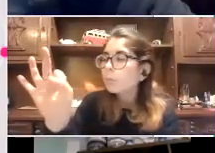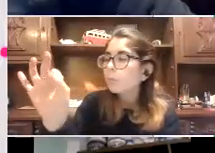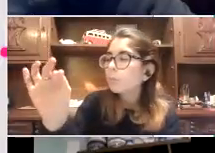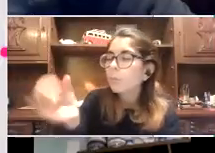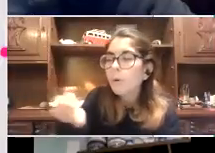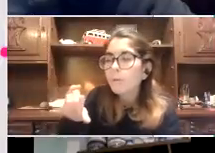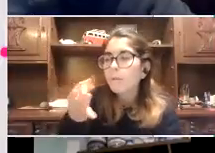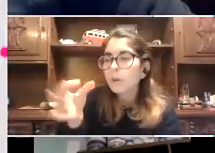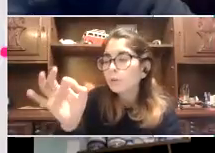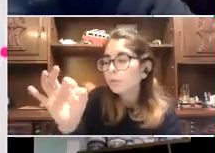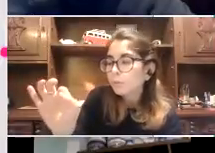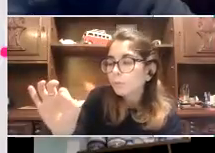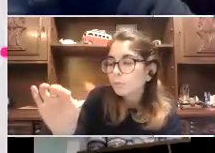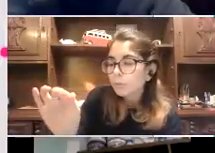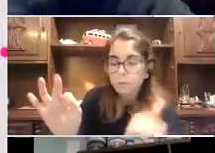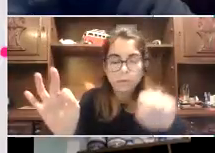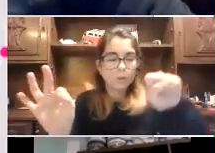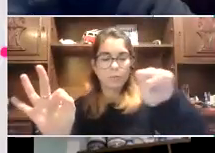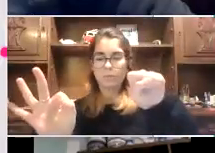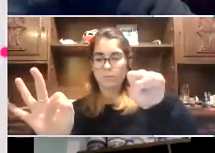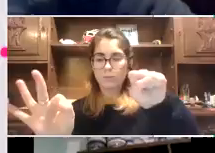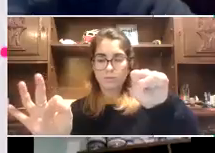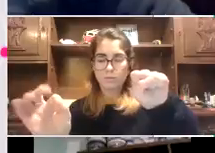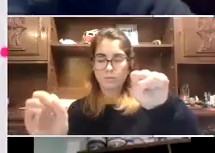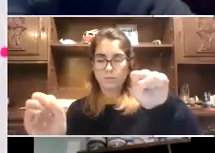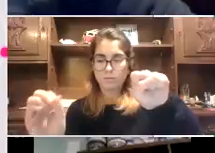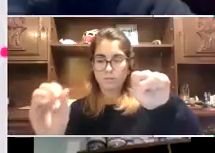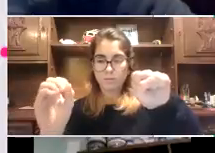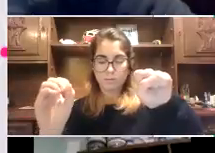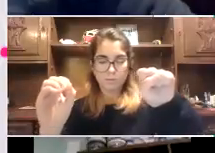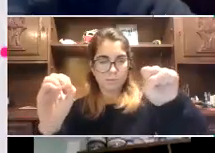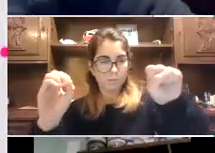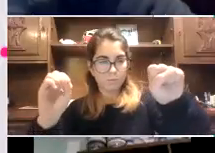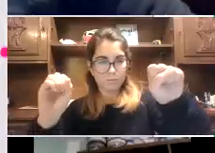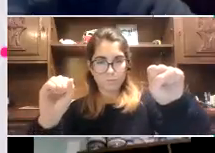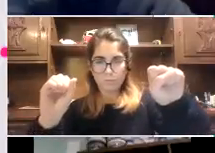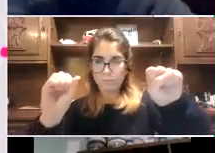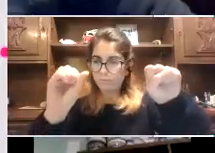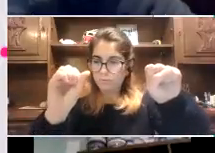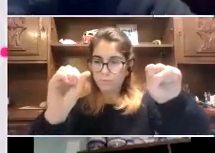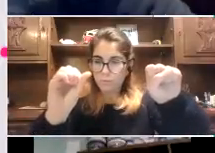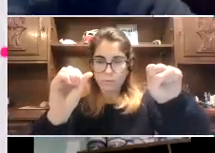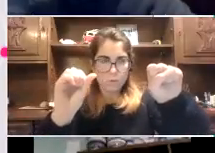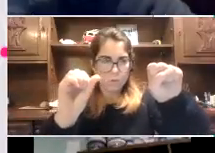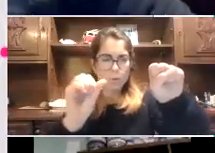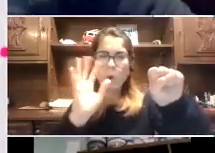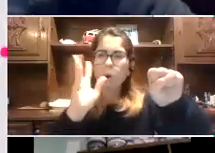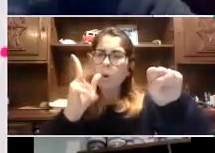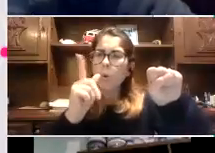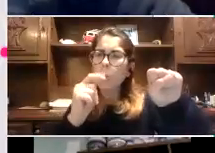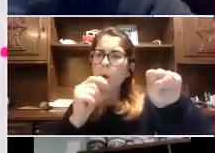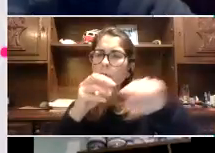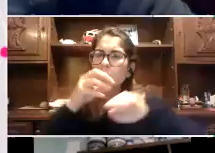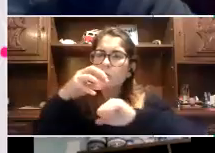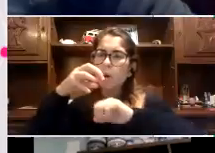tratar de imaginar la cantidad de átomos que hay en nuestro puño, para que nos